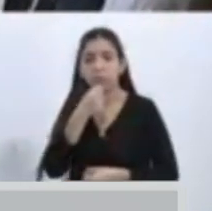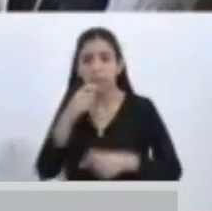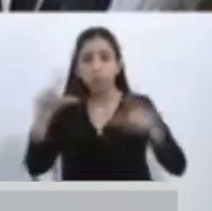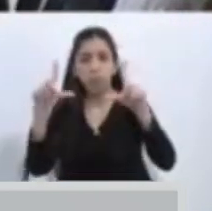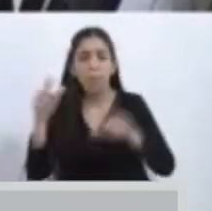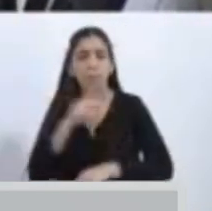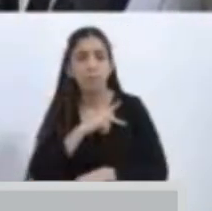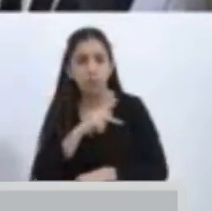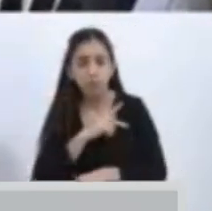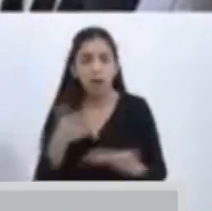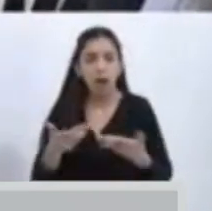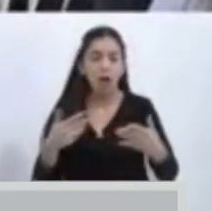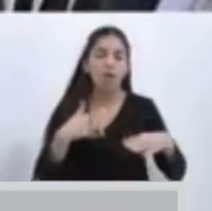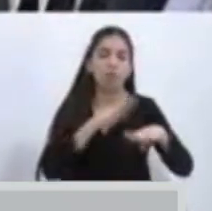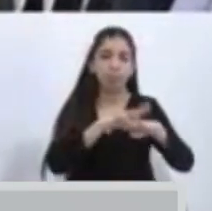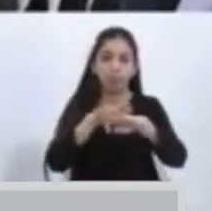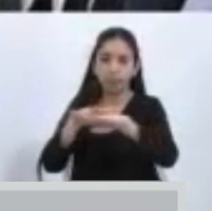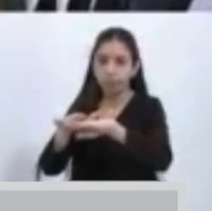Quiero